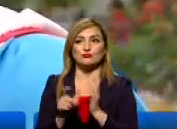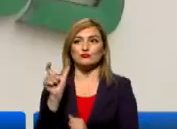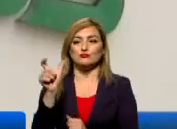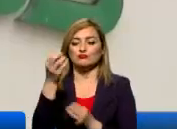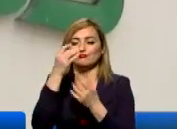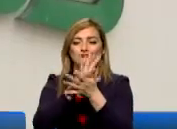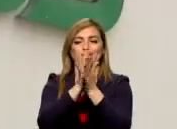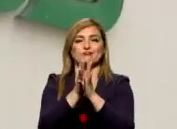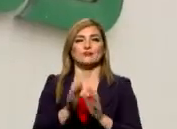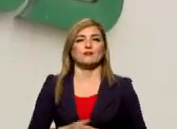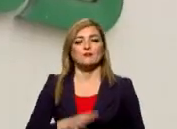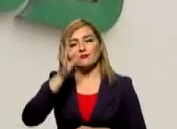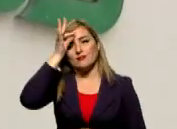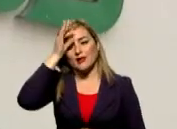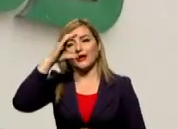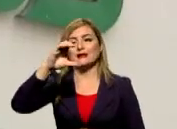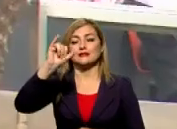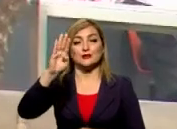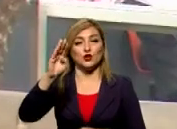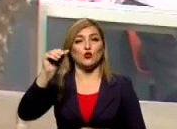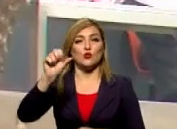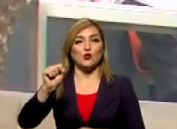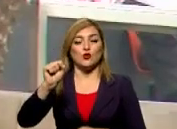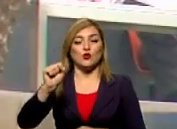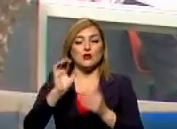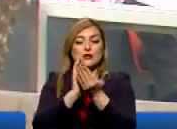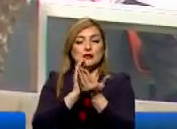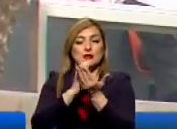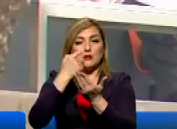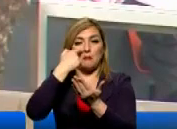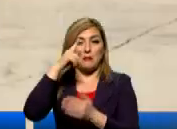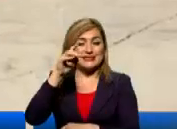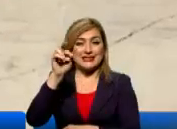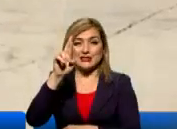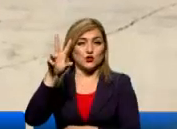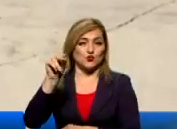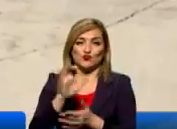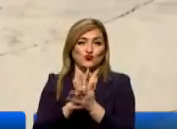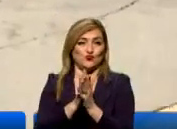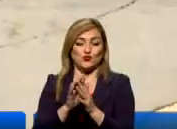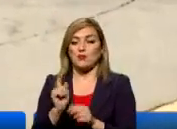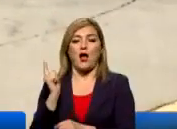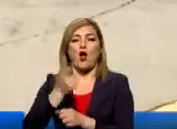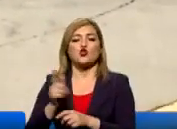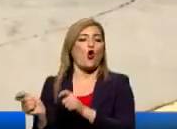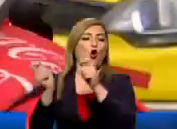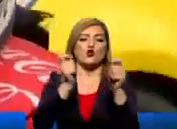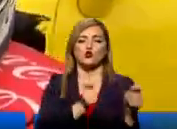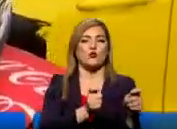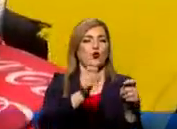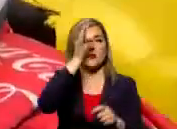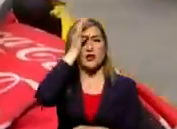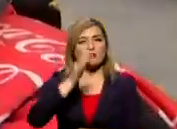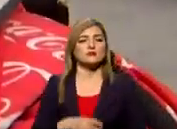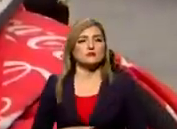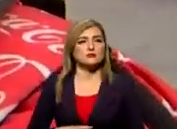dan. Aunque en el hospital de Ceibos del IES no se estarían realizando pruebas PCR y se derivan a otras casas de salud. Sí,